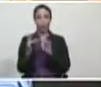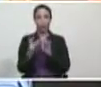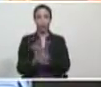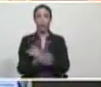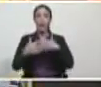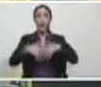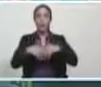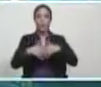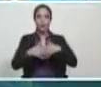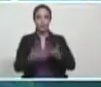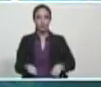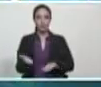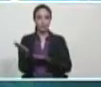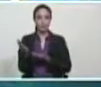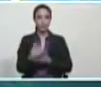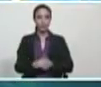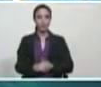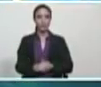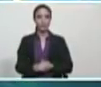Yutón.